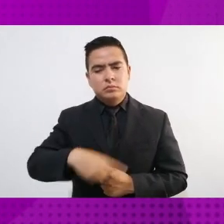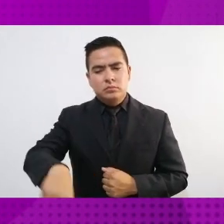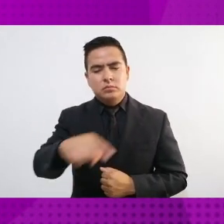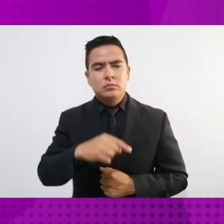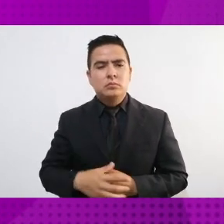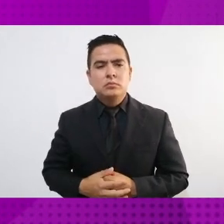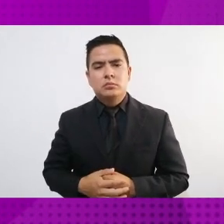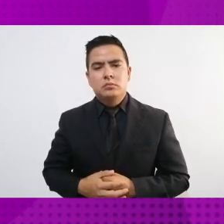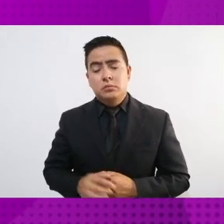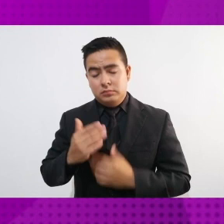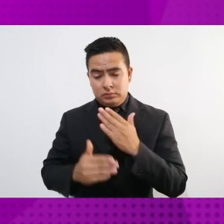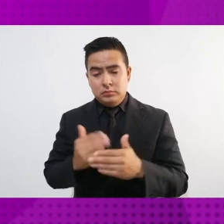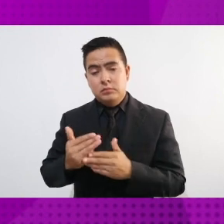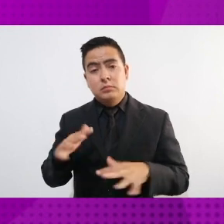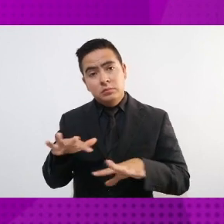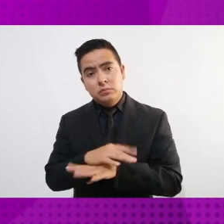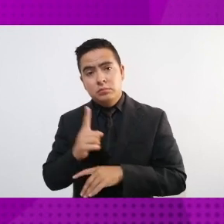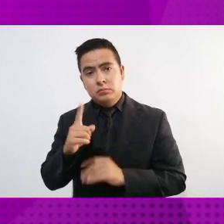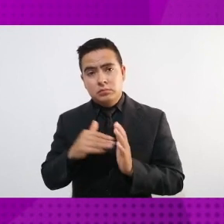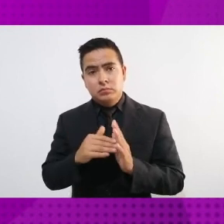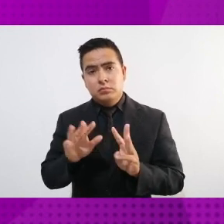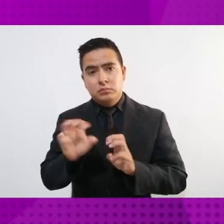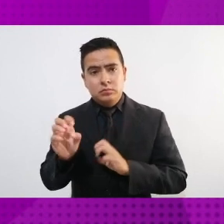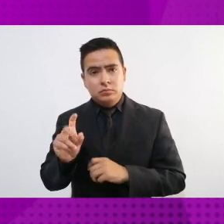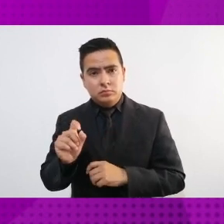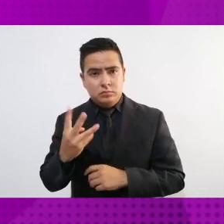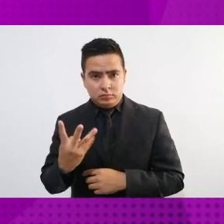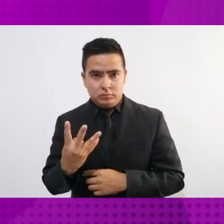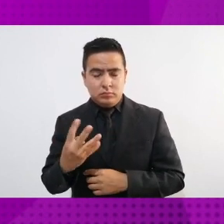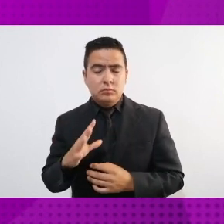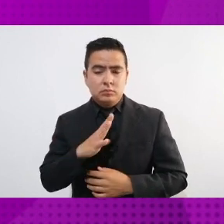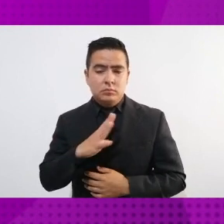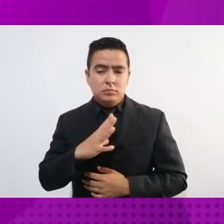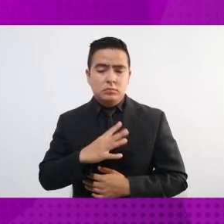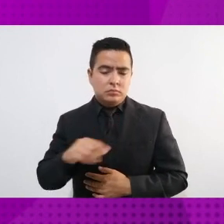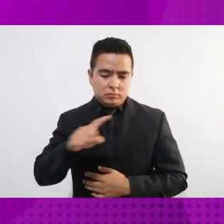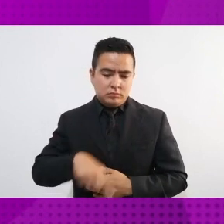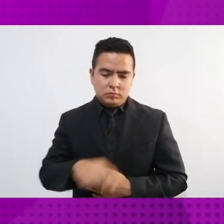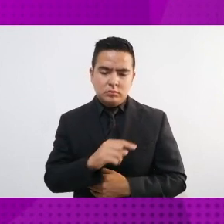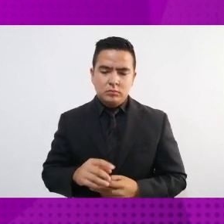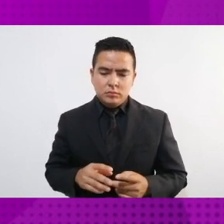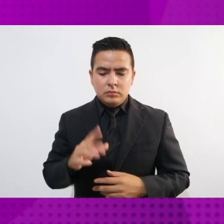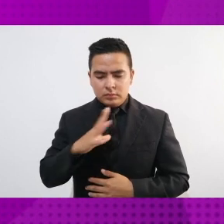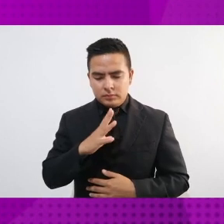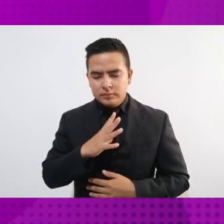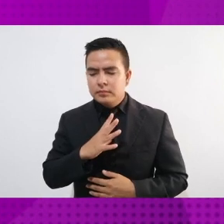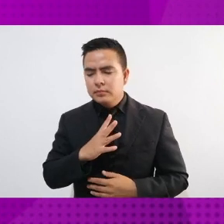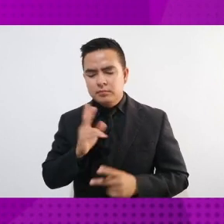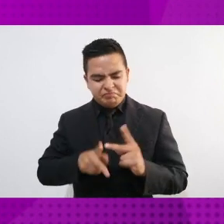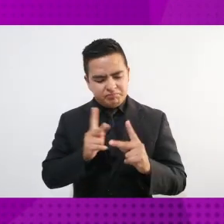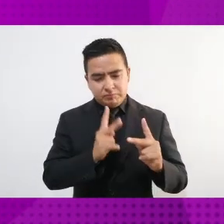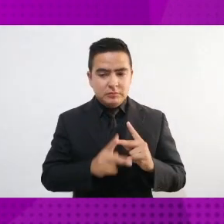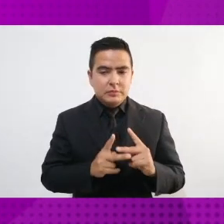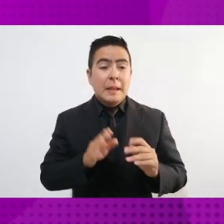México de 1824, que es una constitución federalista, retoma el principio de división de poderes. Claro que tiene una explicación